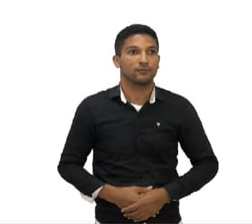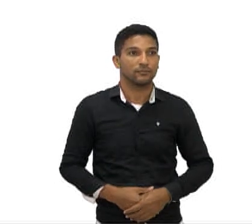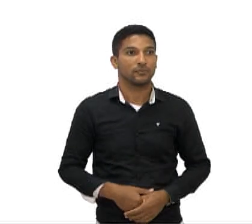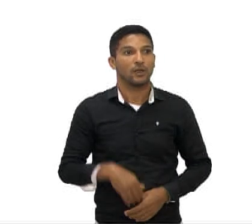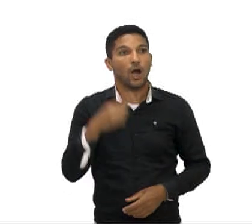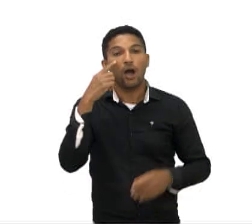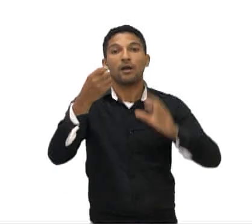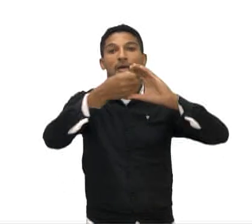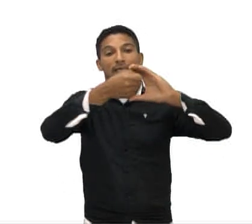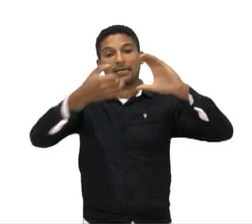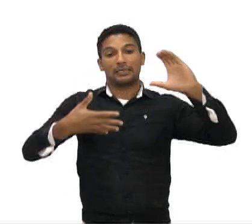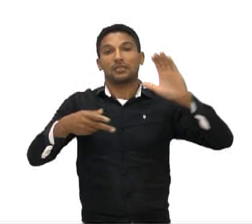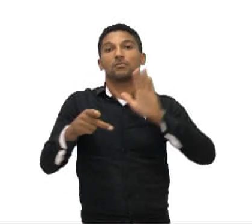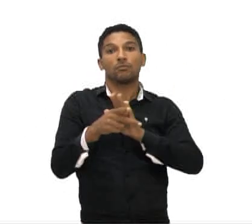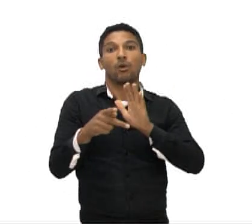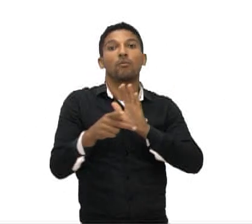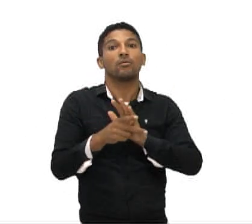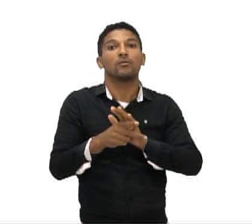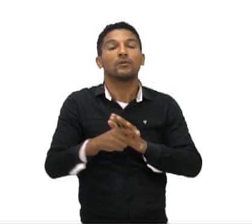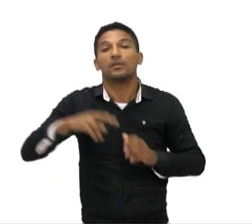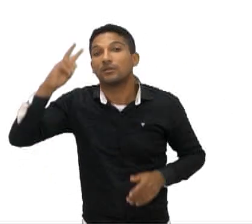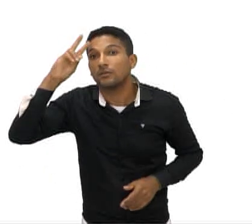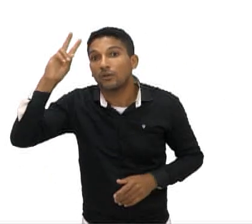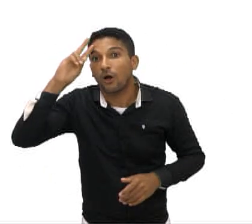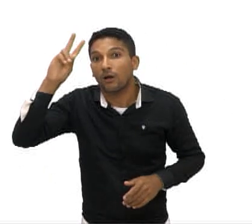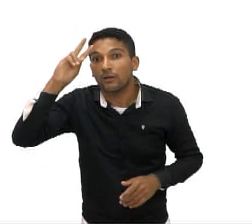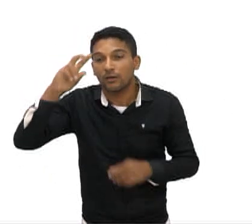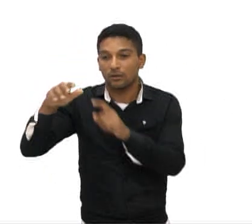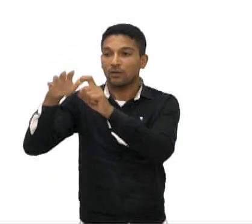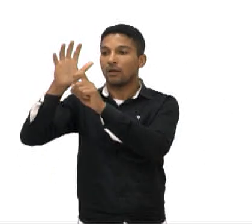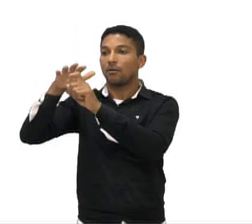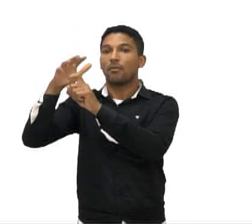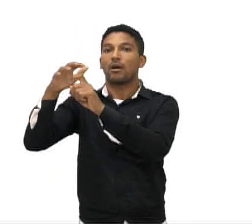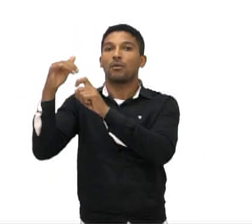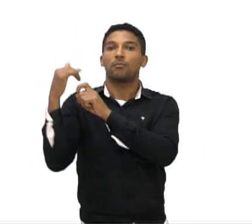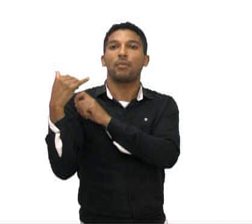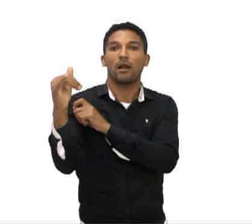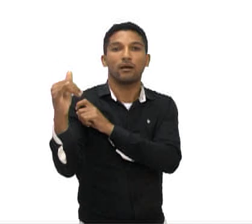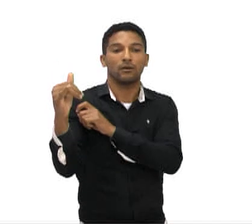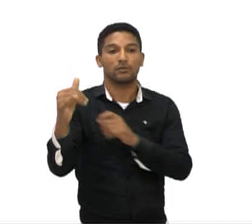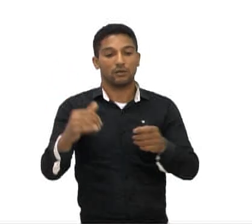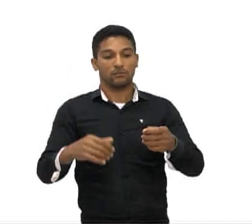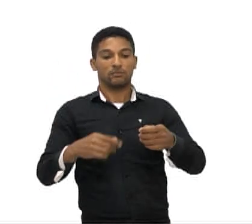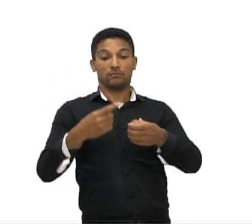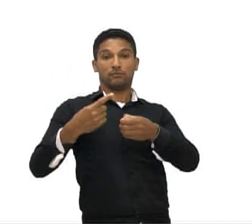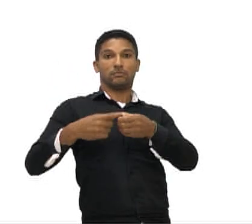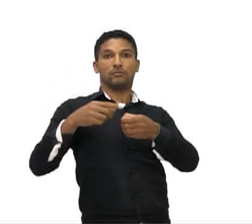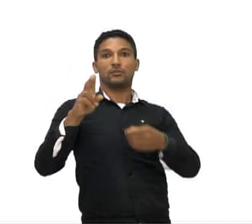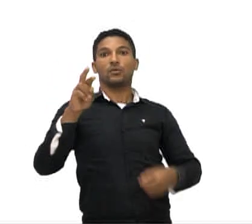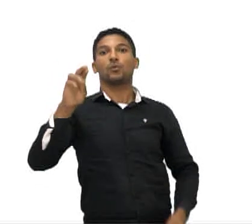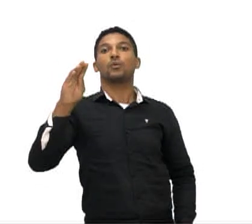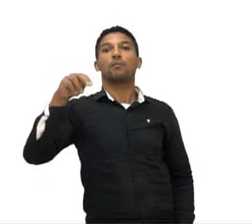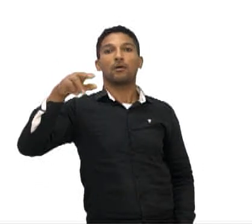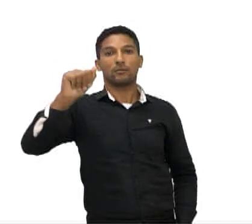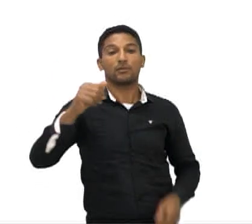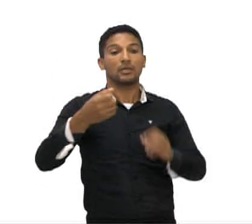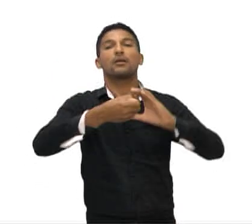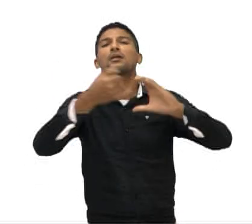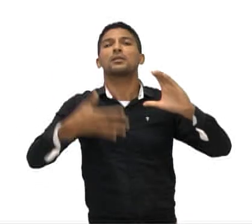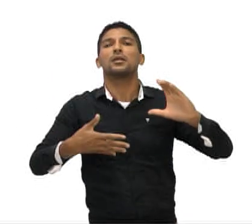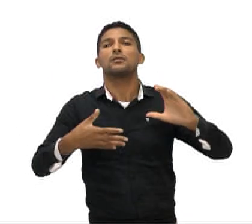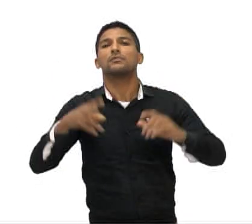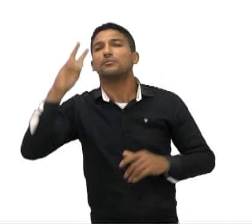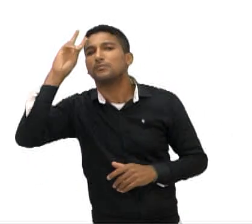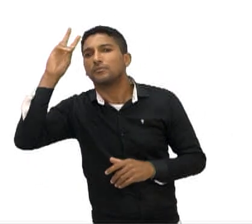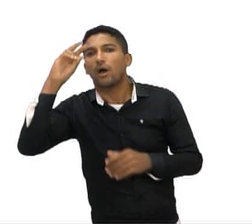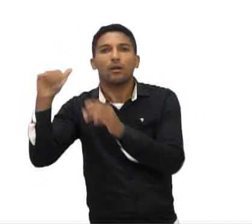del género leyendas urbanas. Las leyendas urbanas são narrativas de origem